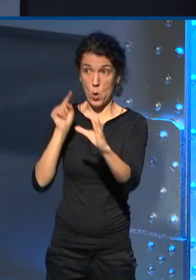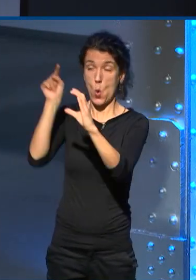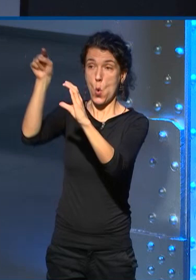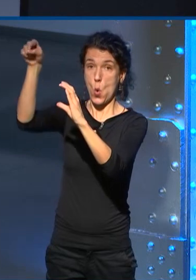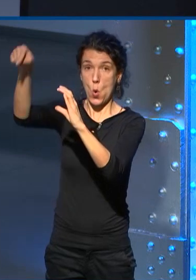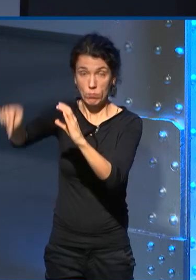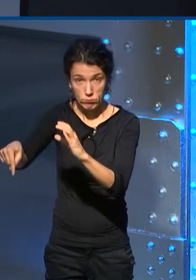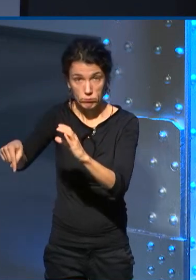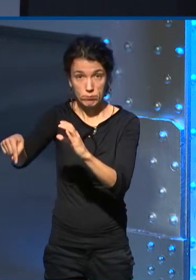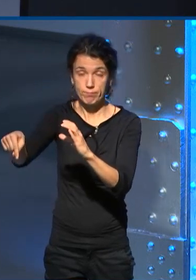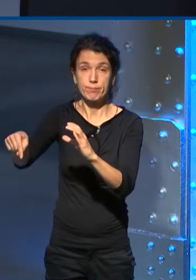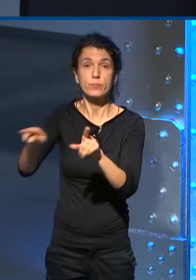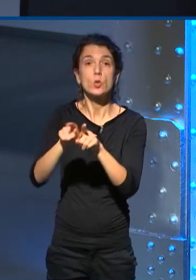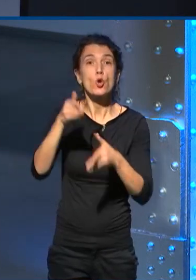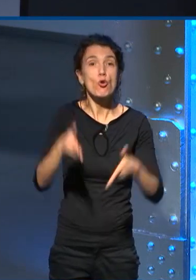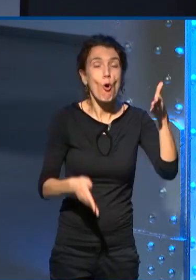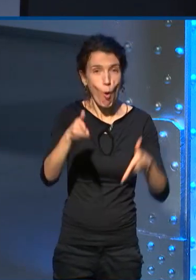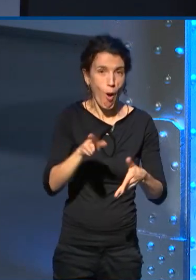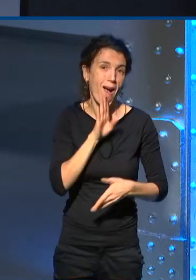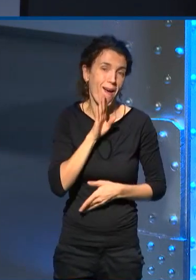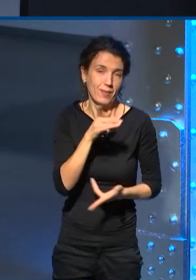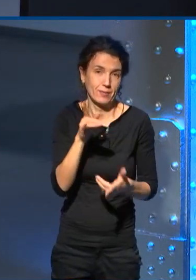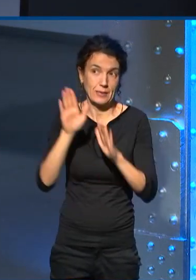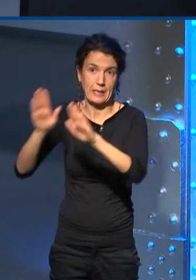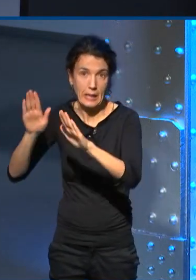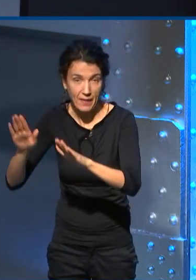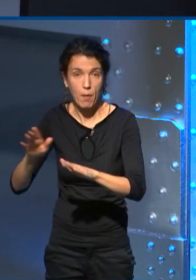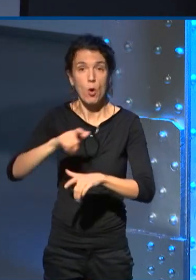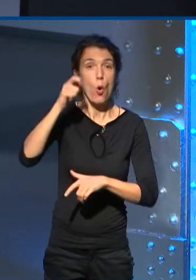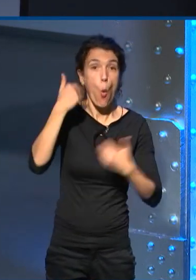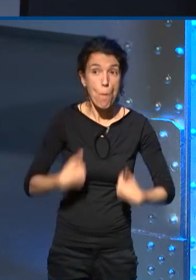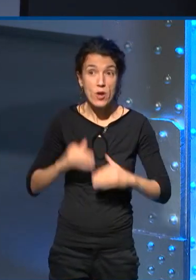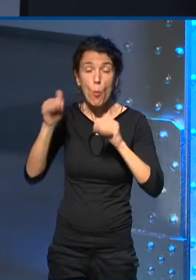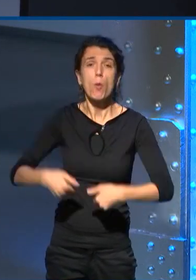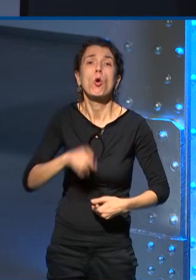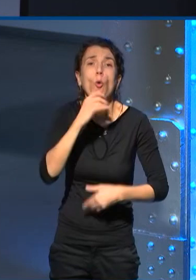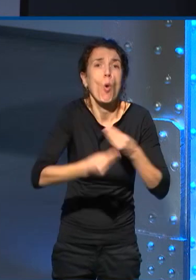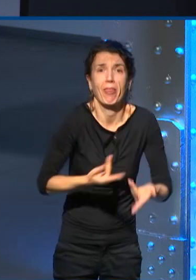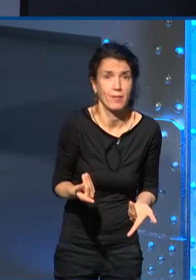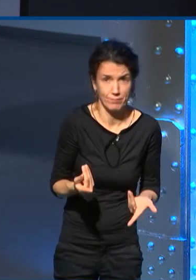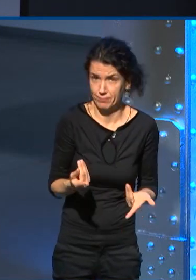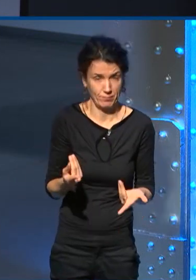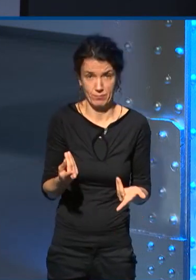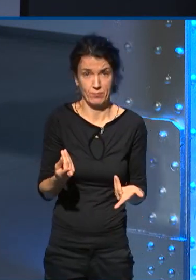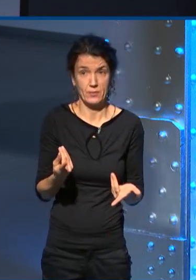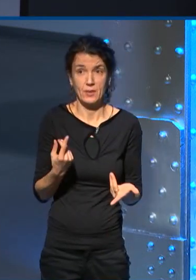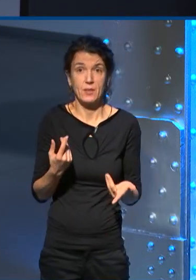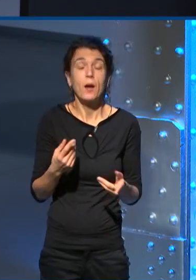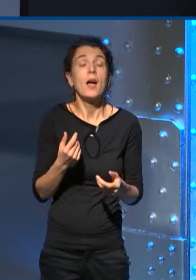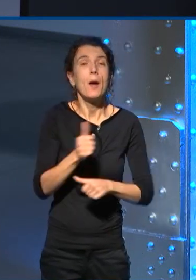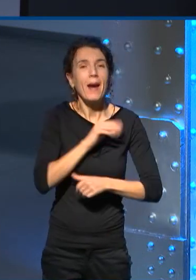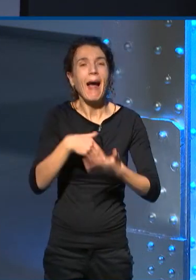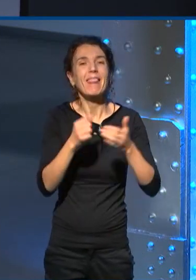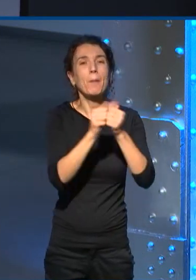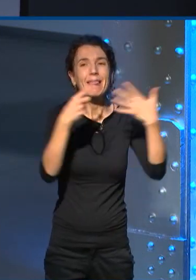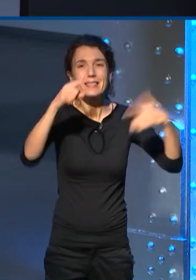amigo, los robots de Ignacio se quedan allá, pero los seres humanos, si quieren volver, ¿cómo hacemos? Pues hay que esperar otros 26 meses. O